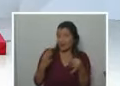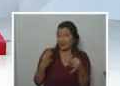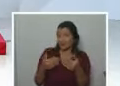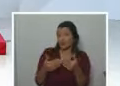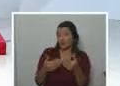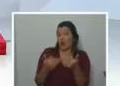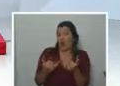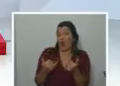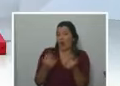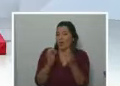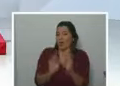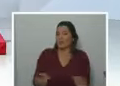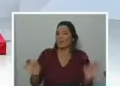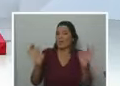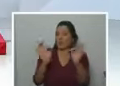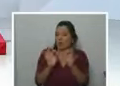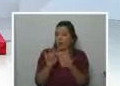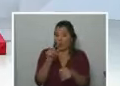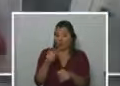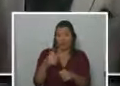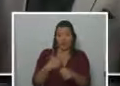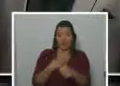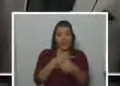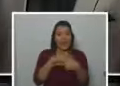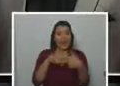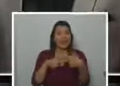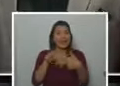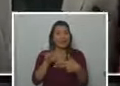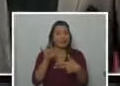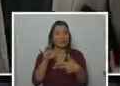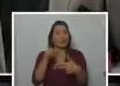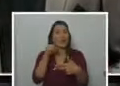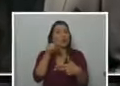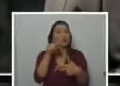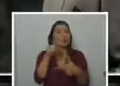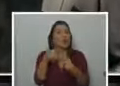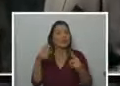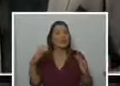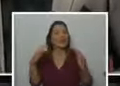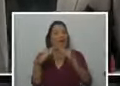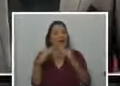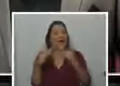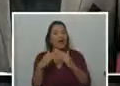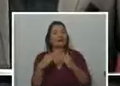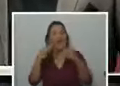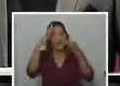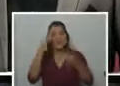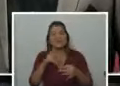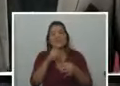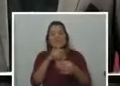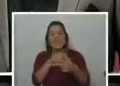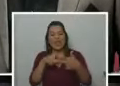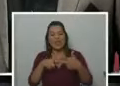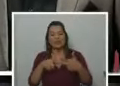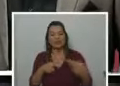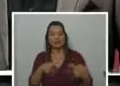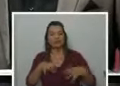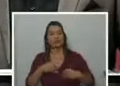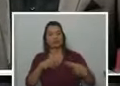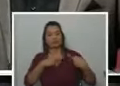muy importante. Aquí tiene tres opciones, usted decide... ¿Quién va a girar la rueda por usted?